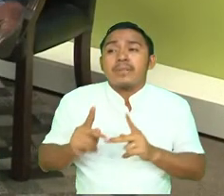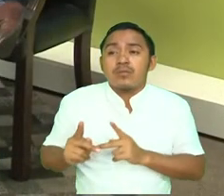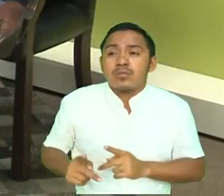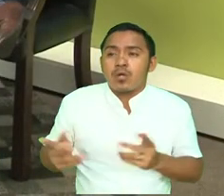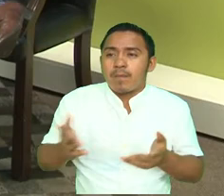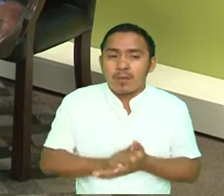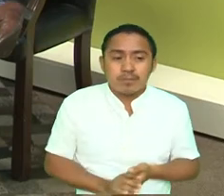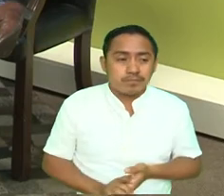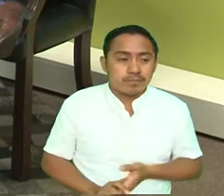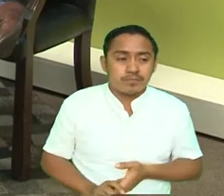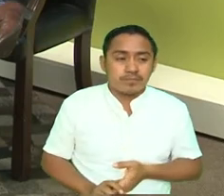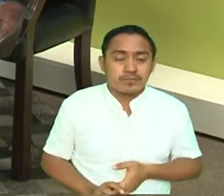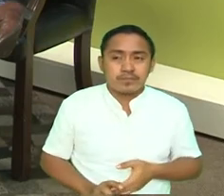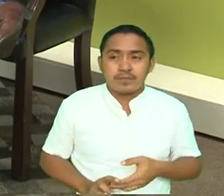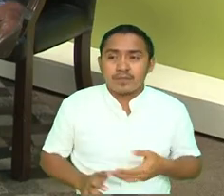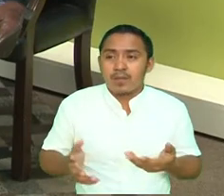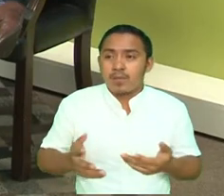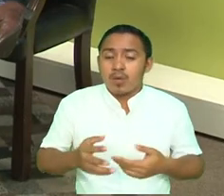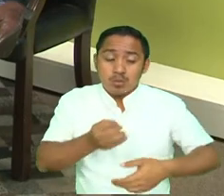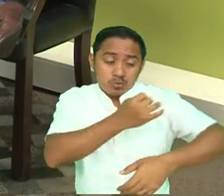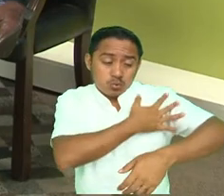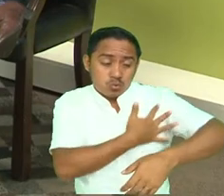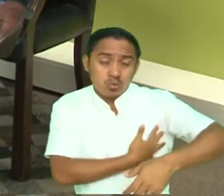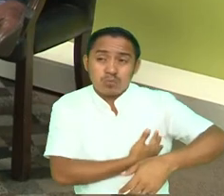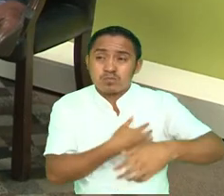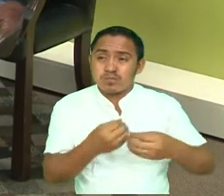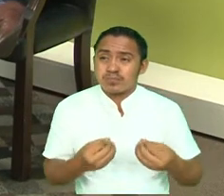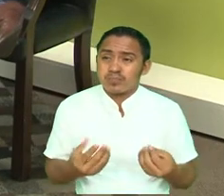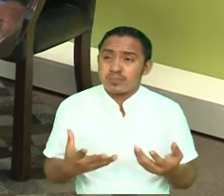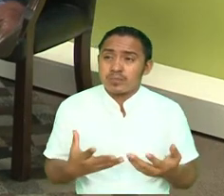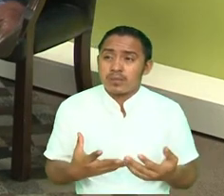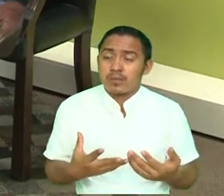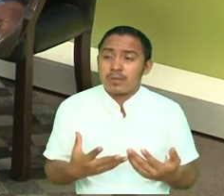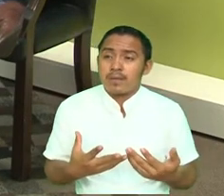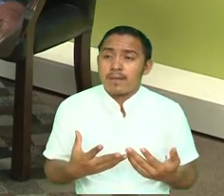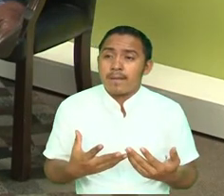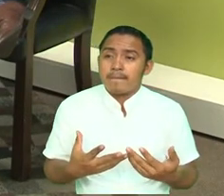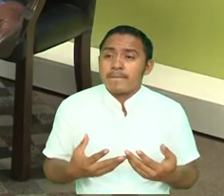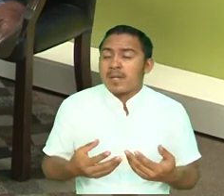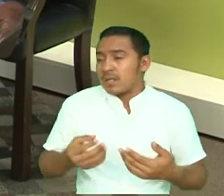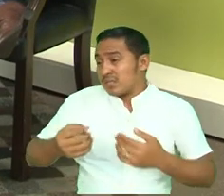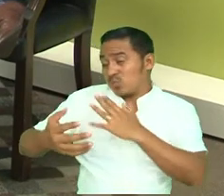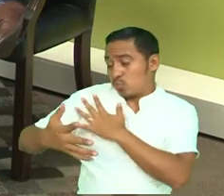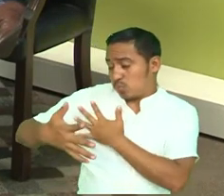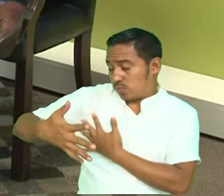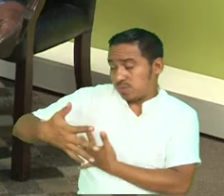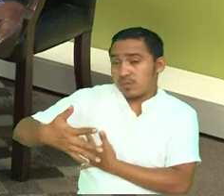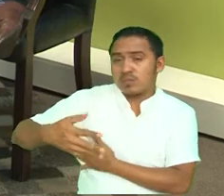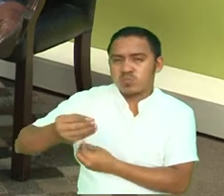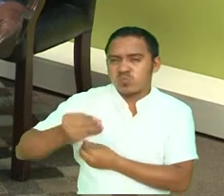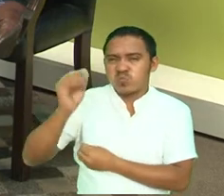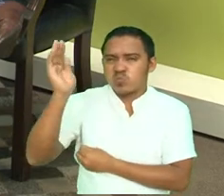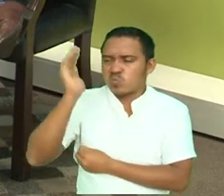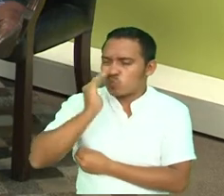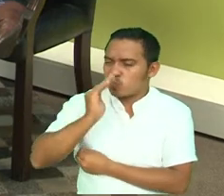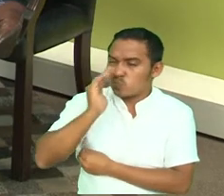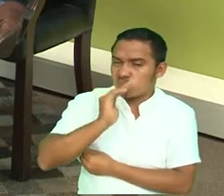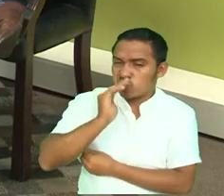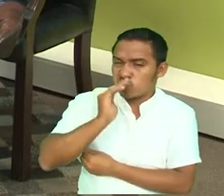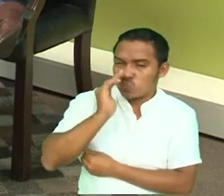se convierte en algo indeseable, o sea, que causa un mal olor, un hedor, como se